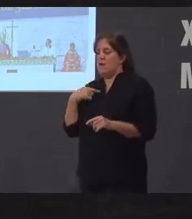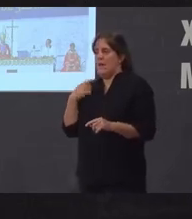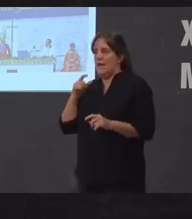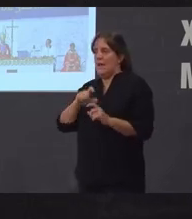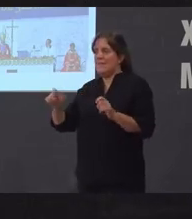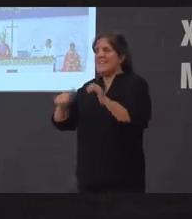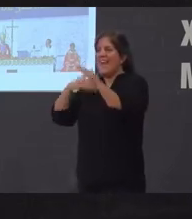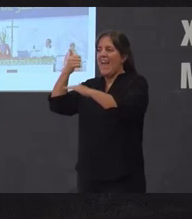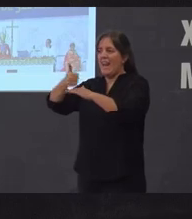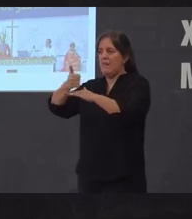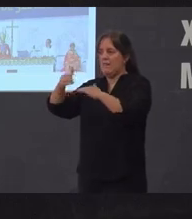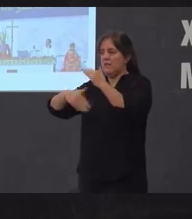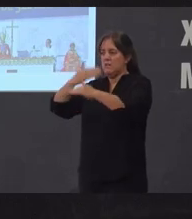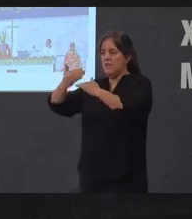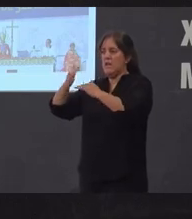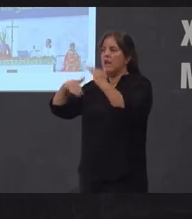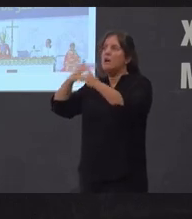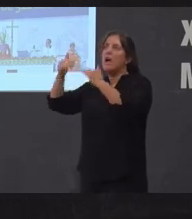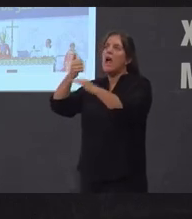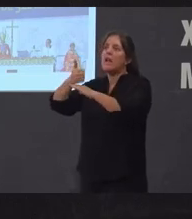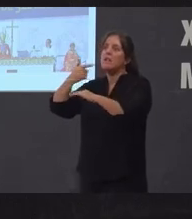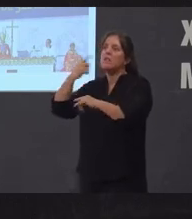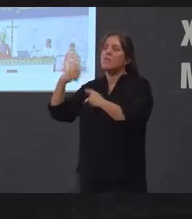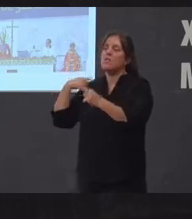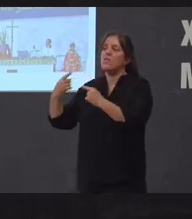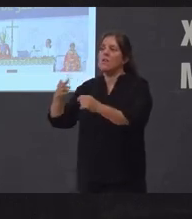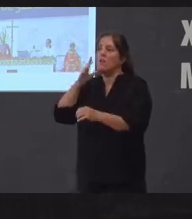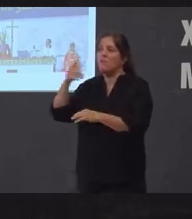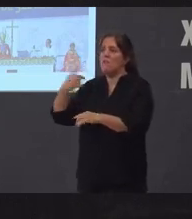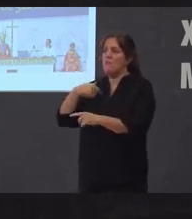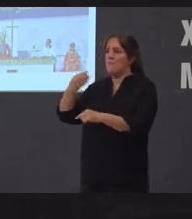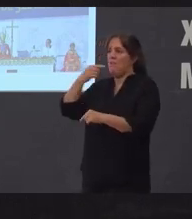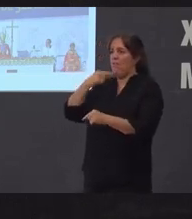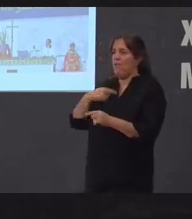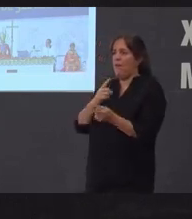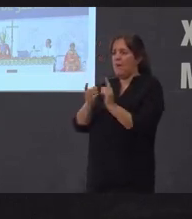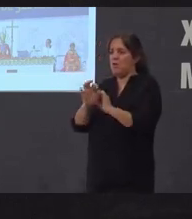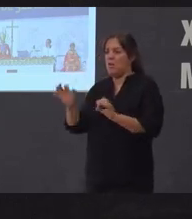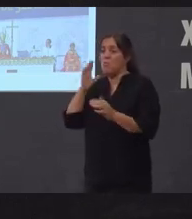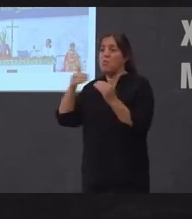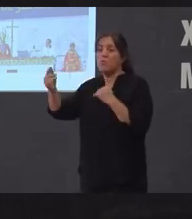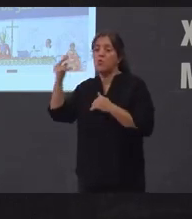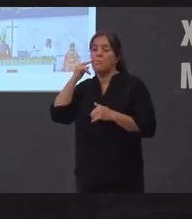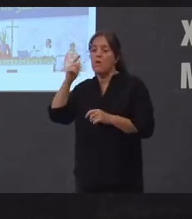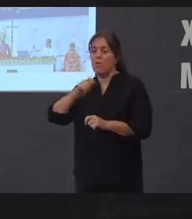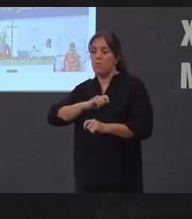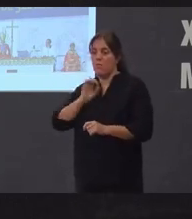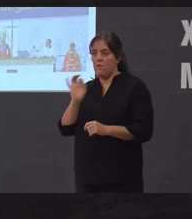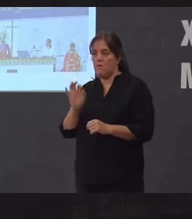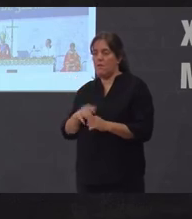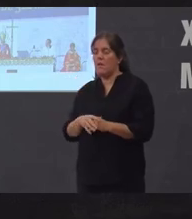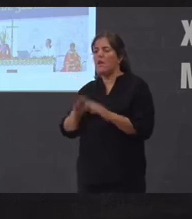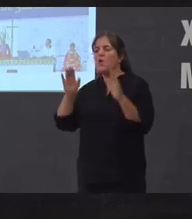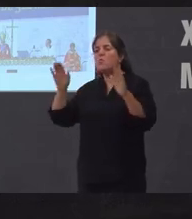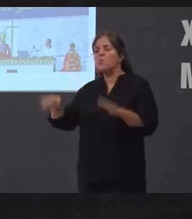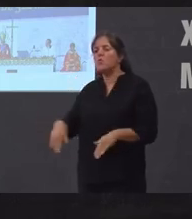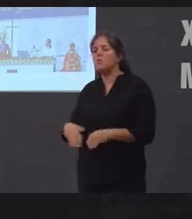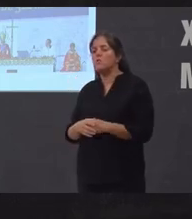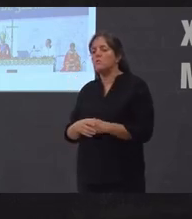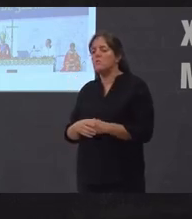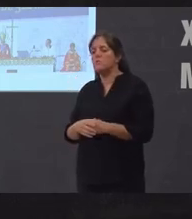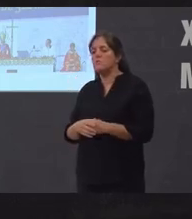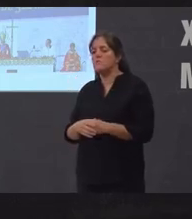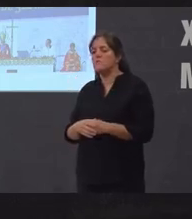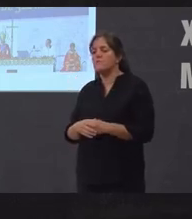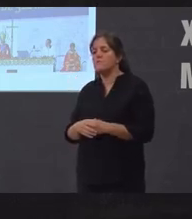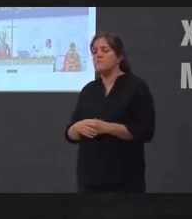que aferrarme a que nada cambie porque o futuro dame medo, porque non sei o que va a pasar no futuro. Vale. E, por último, eu diría que o efecto máis claro é